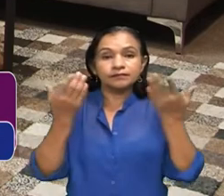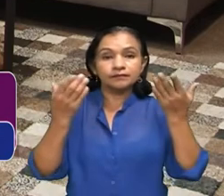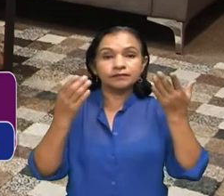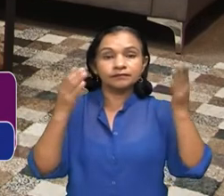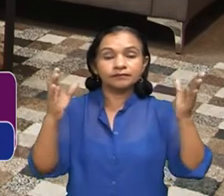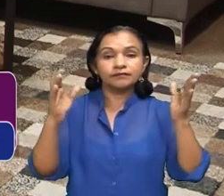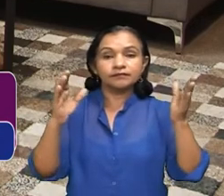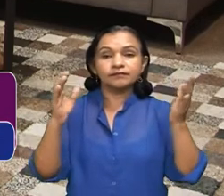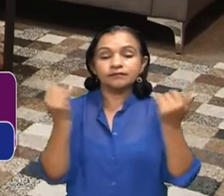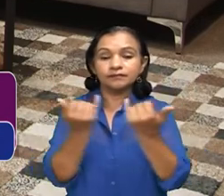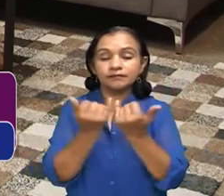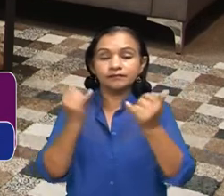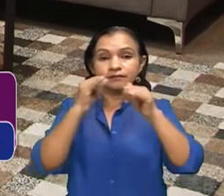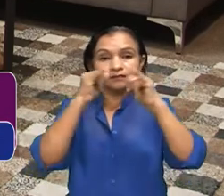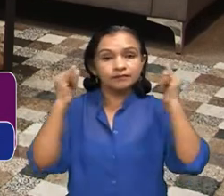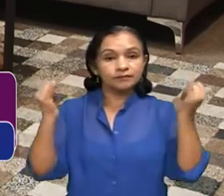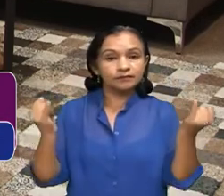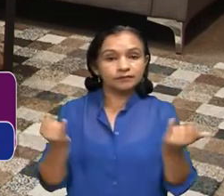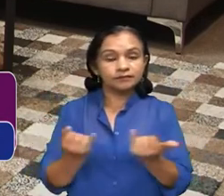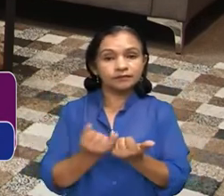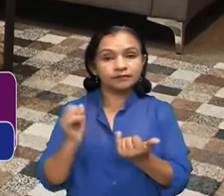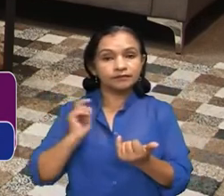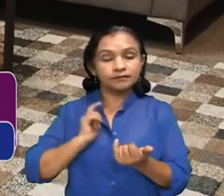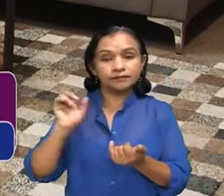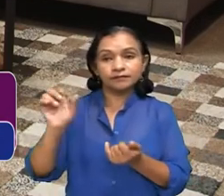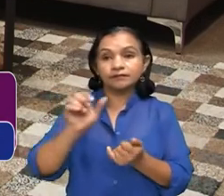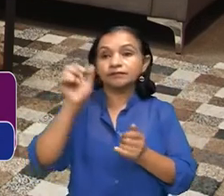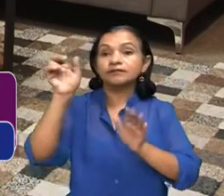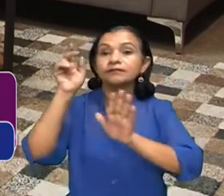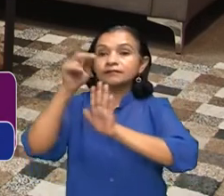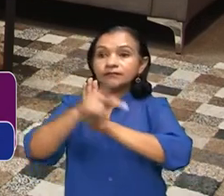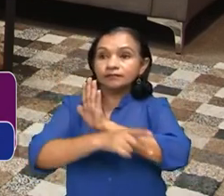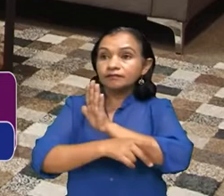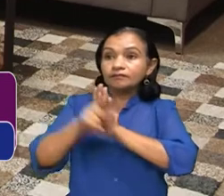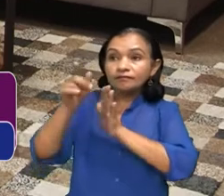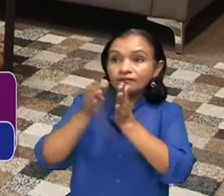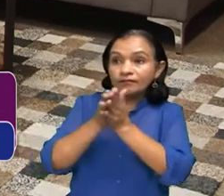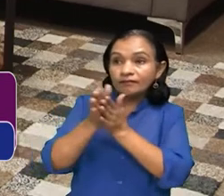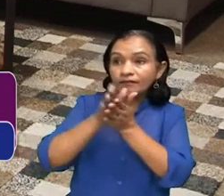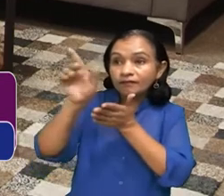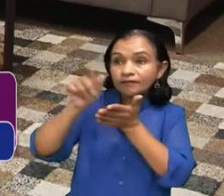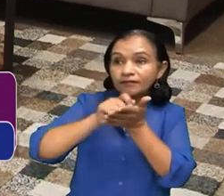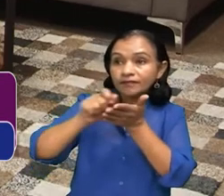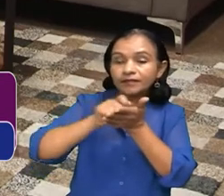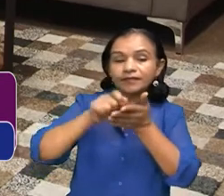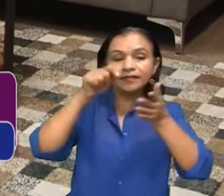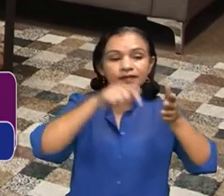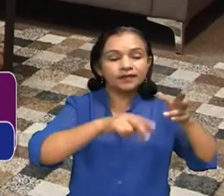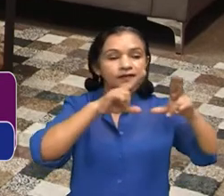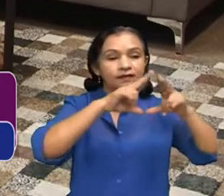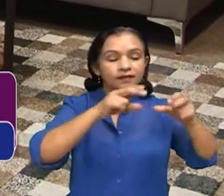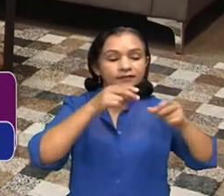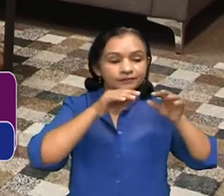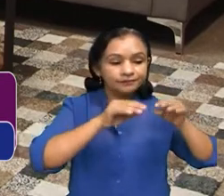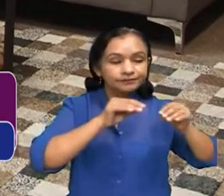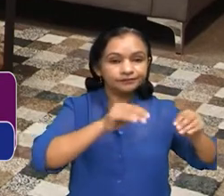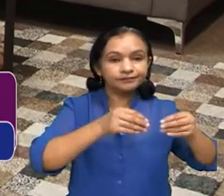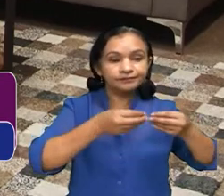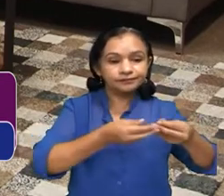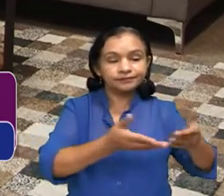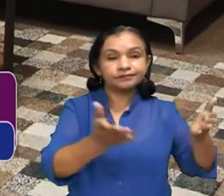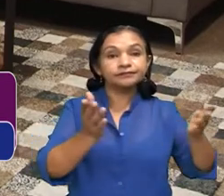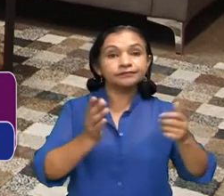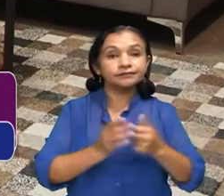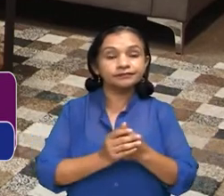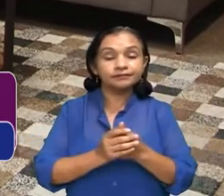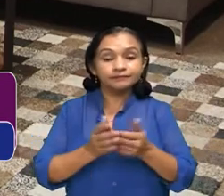conocimientos que hay a nivel internacional, que otros países, ¿verdad?, han estado desarrollando, o ese impulso,